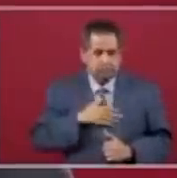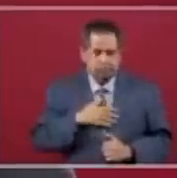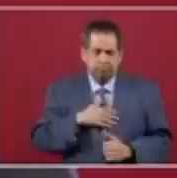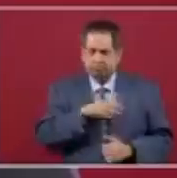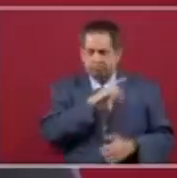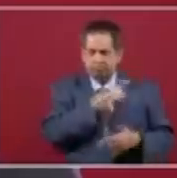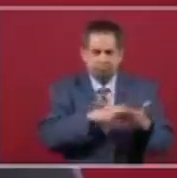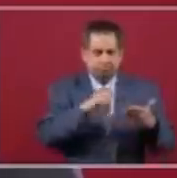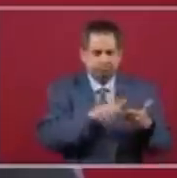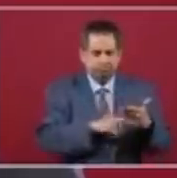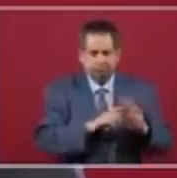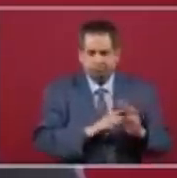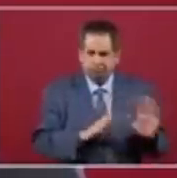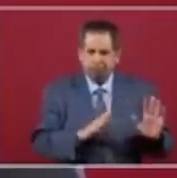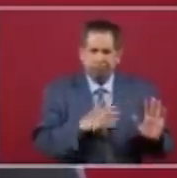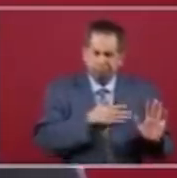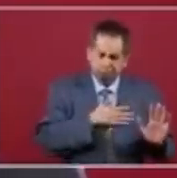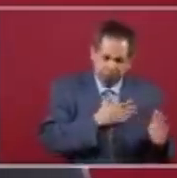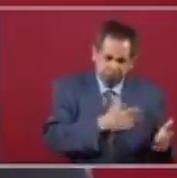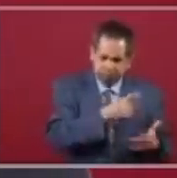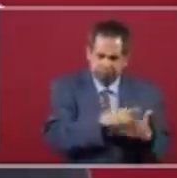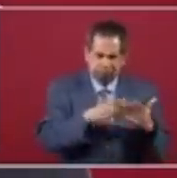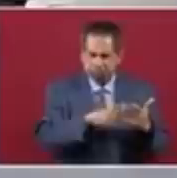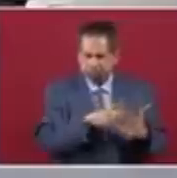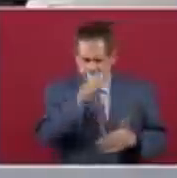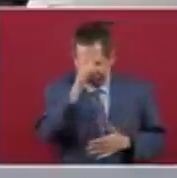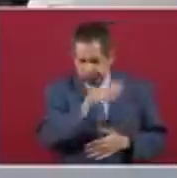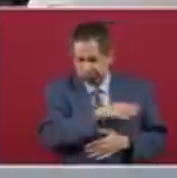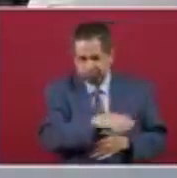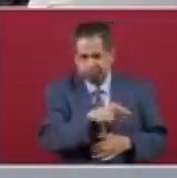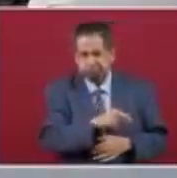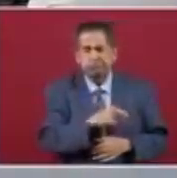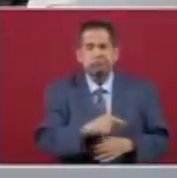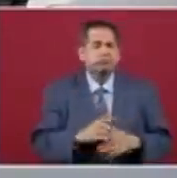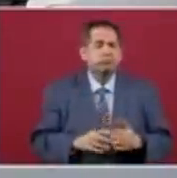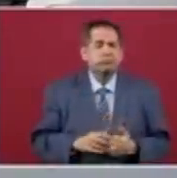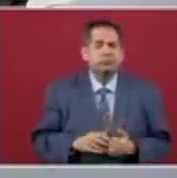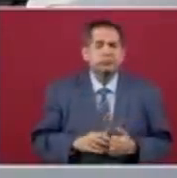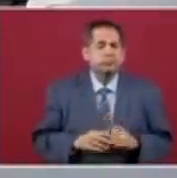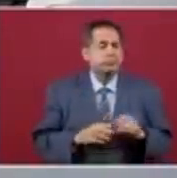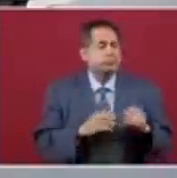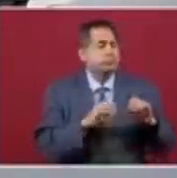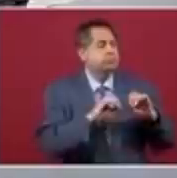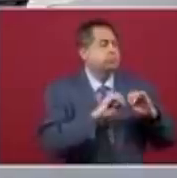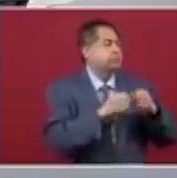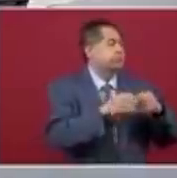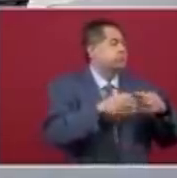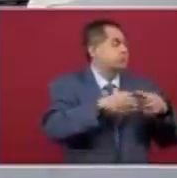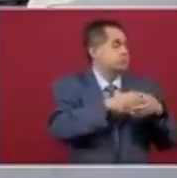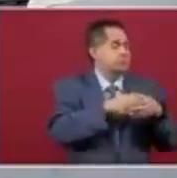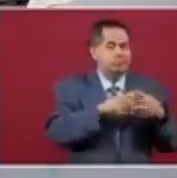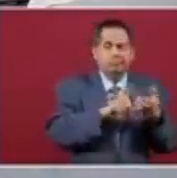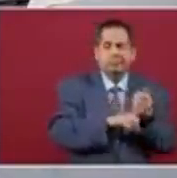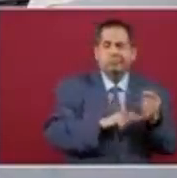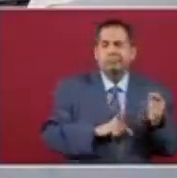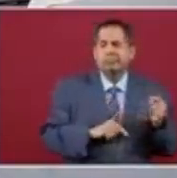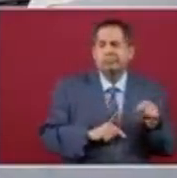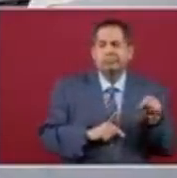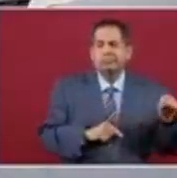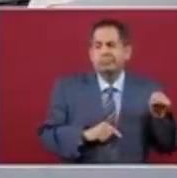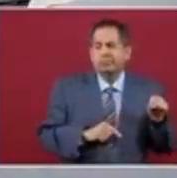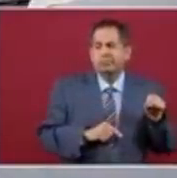reproche fraterno a las organizaciones